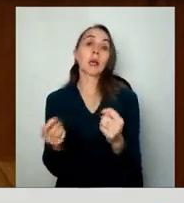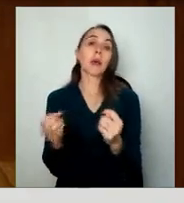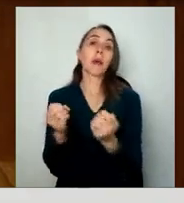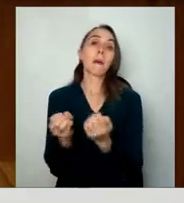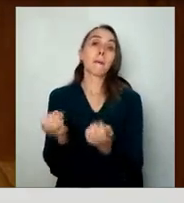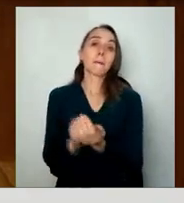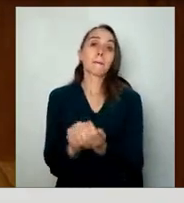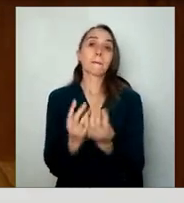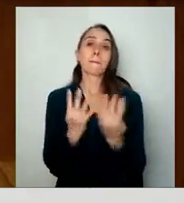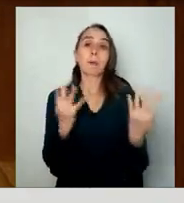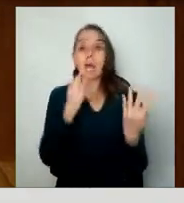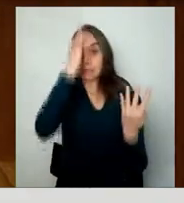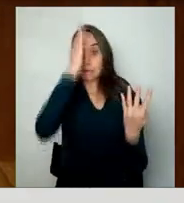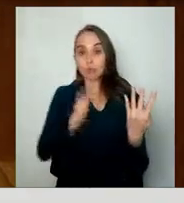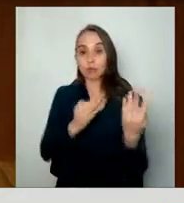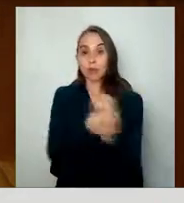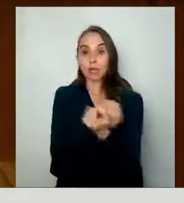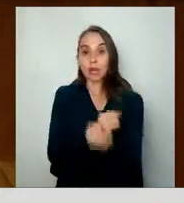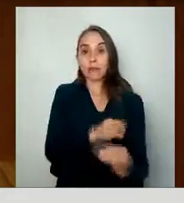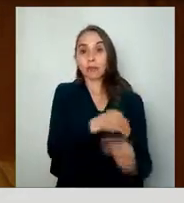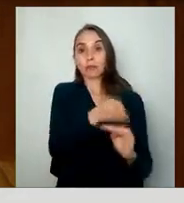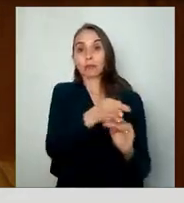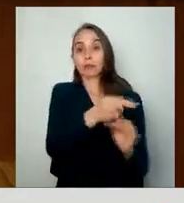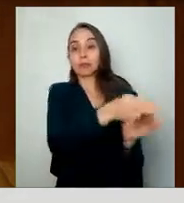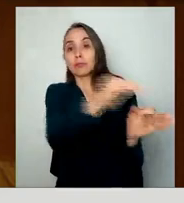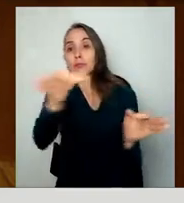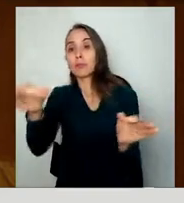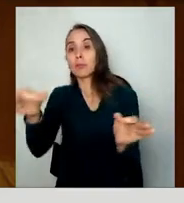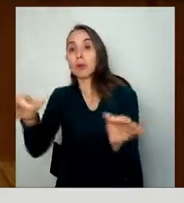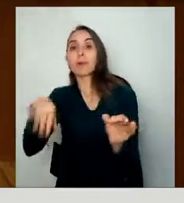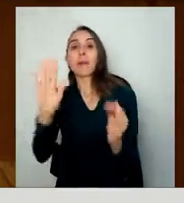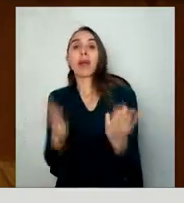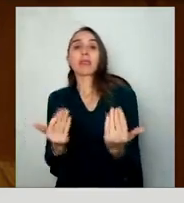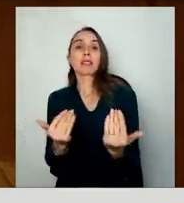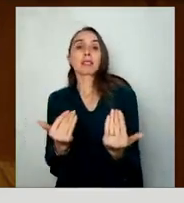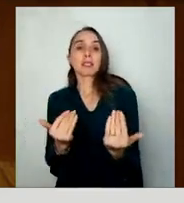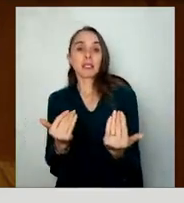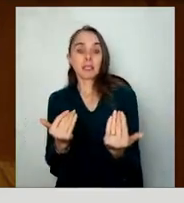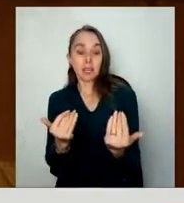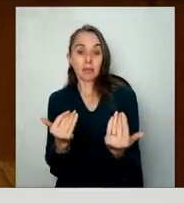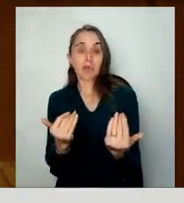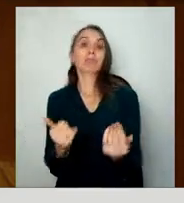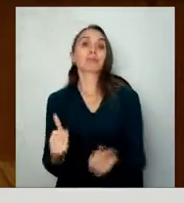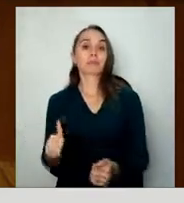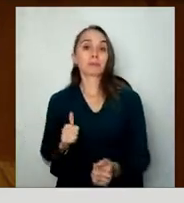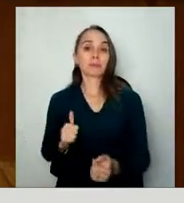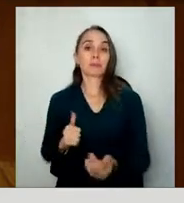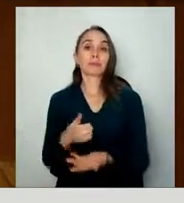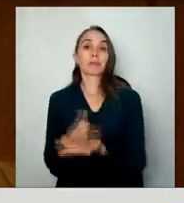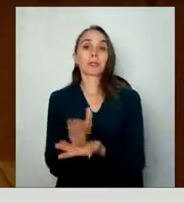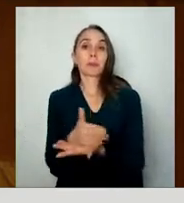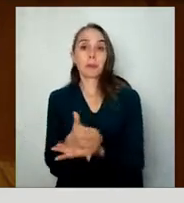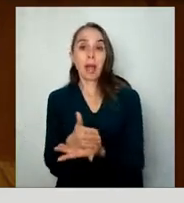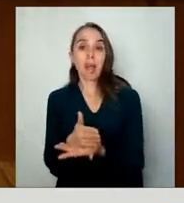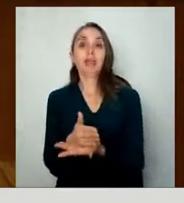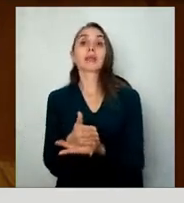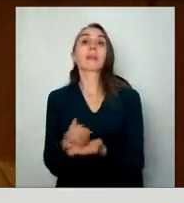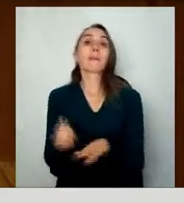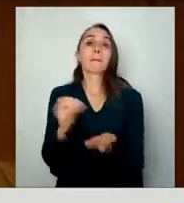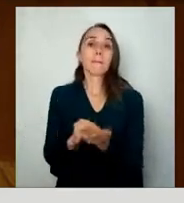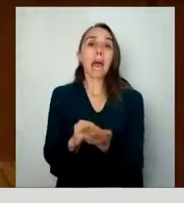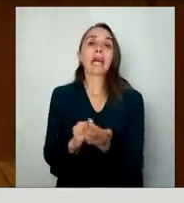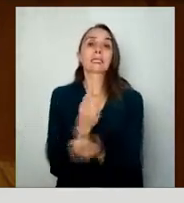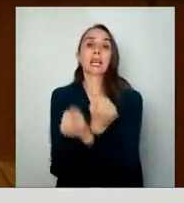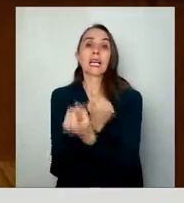en terreno en los lugares que más lo necesitan así como dar cumplimiento al plan de reforzamiento a carabineros que ha comprometido el